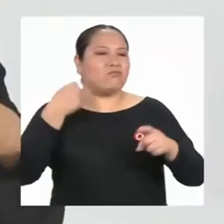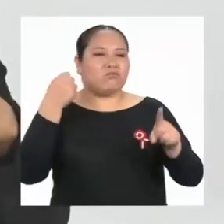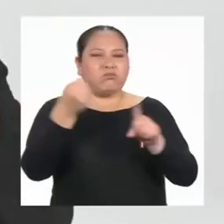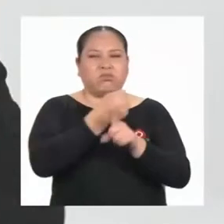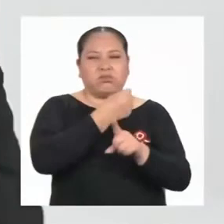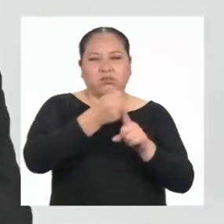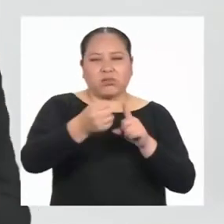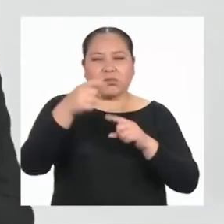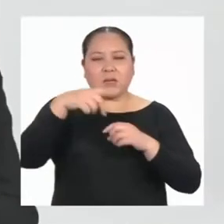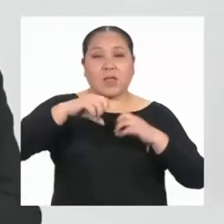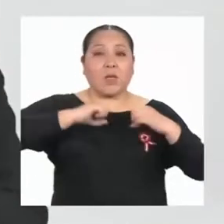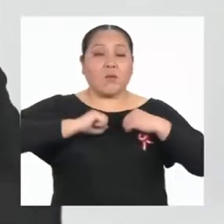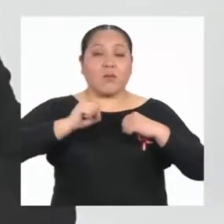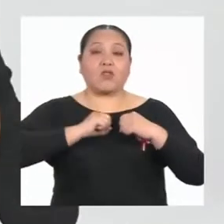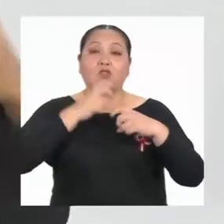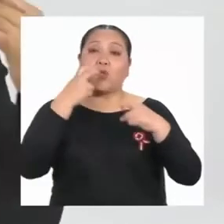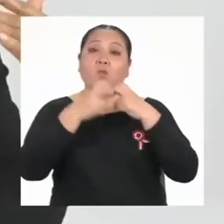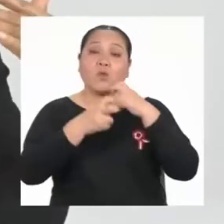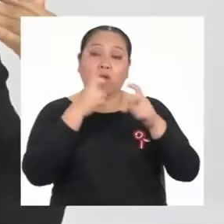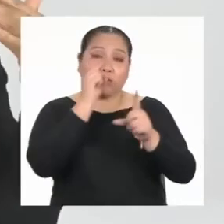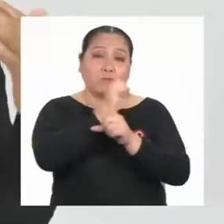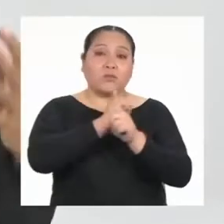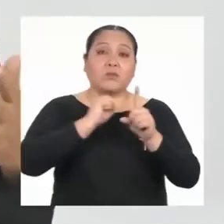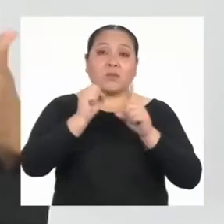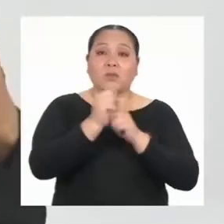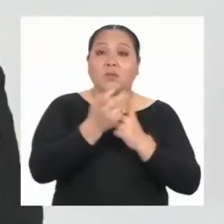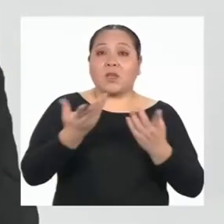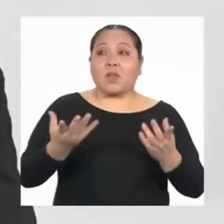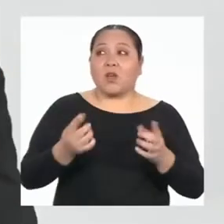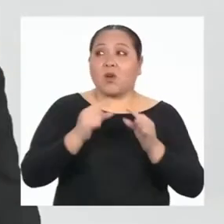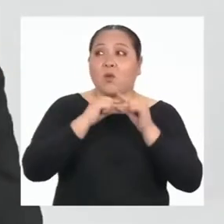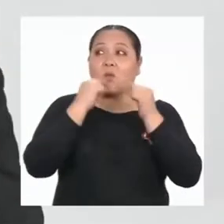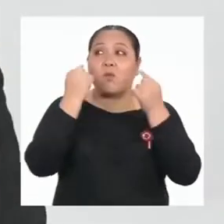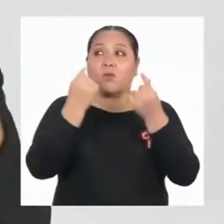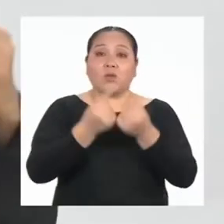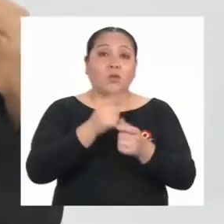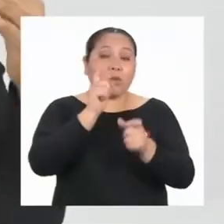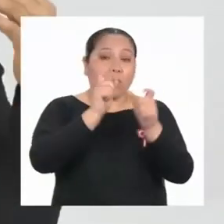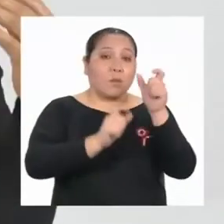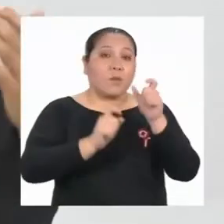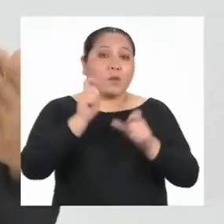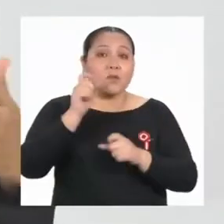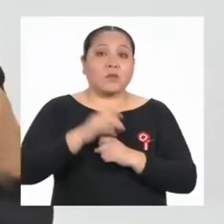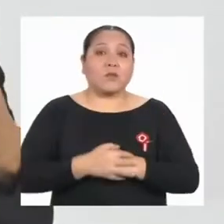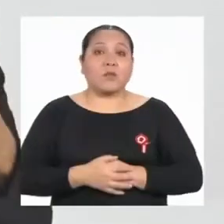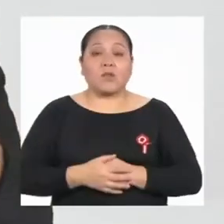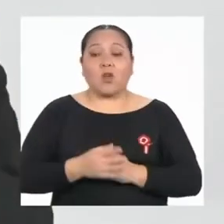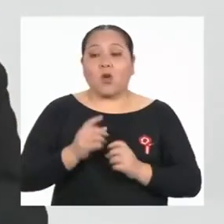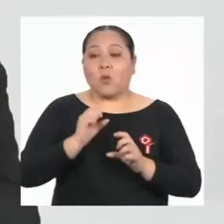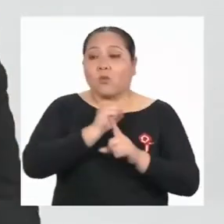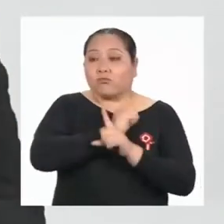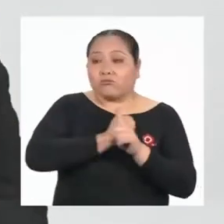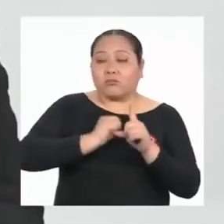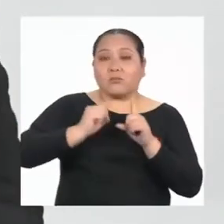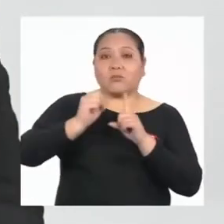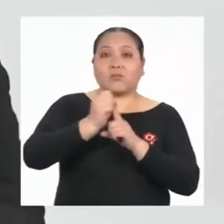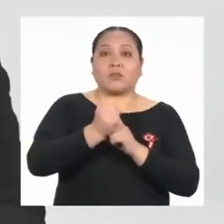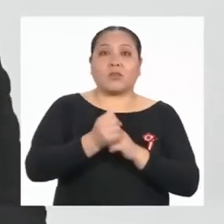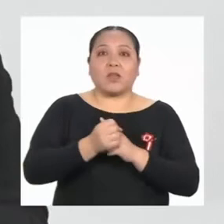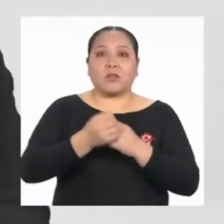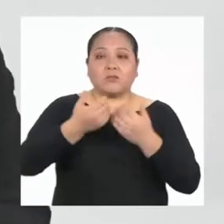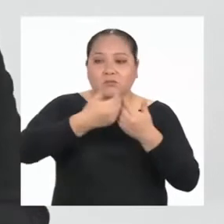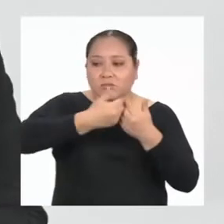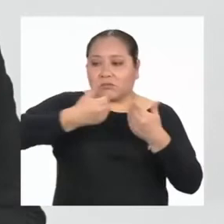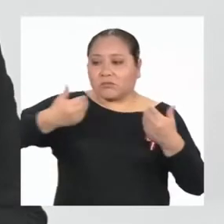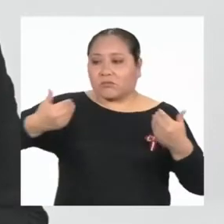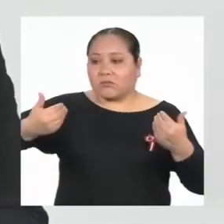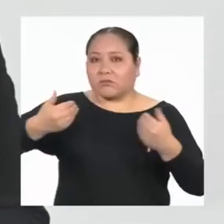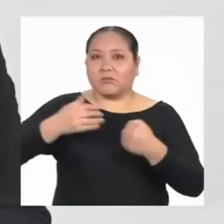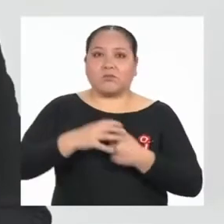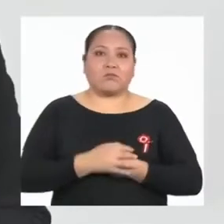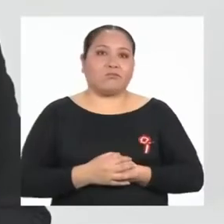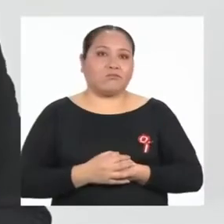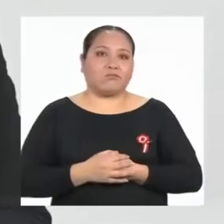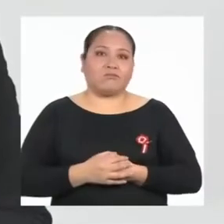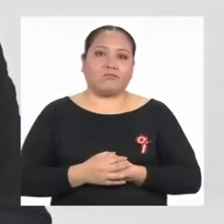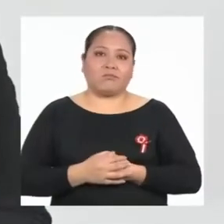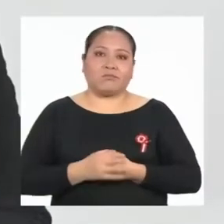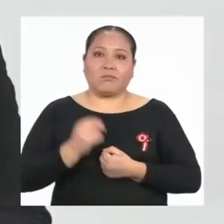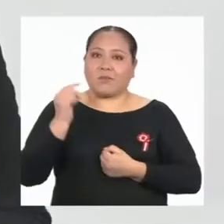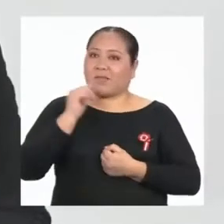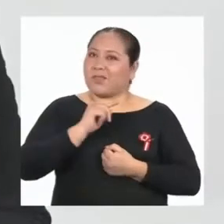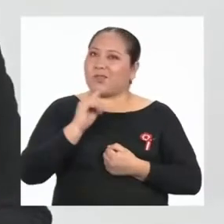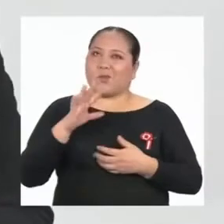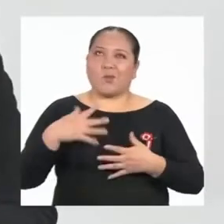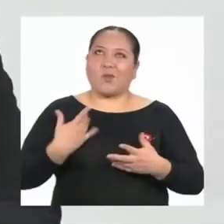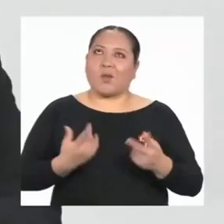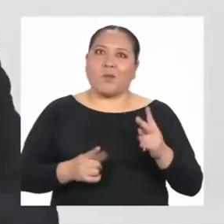un problema social, pues como grupo de personas, como sociedad, nos separa. Y eso no